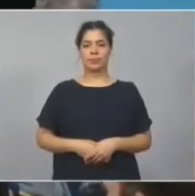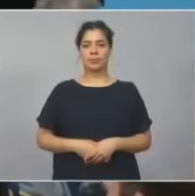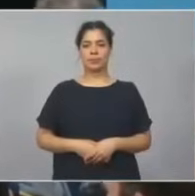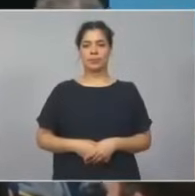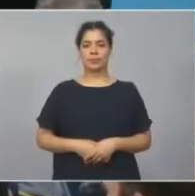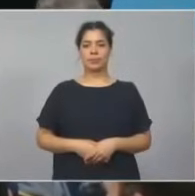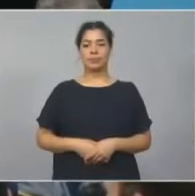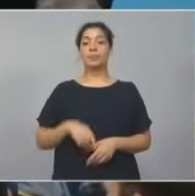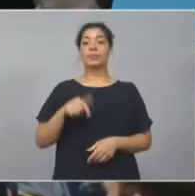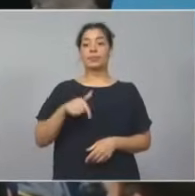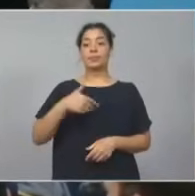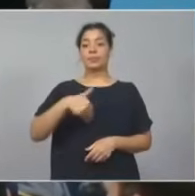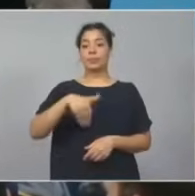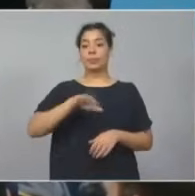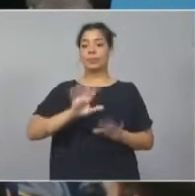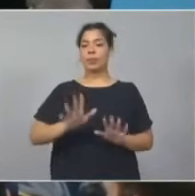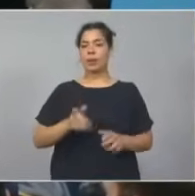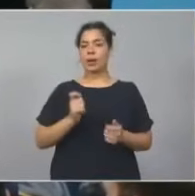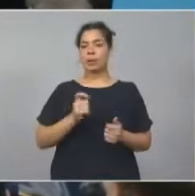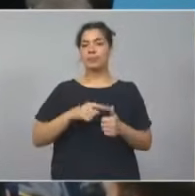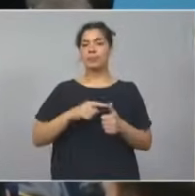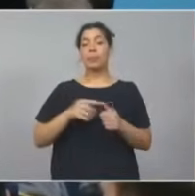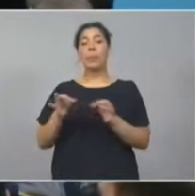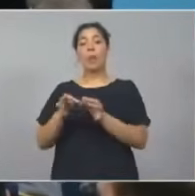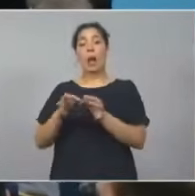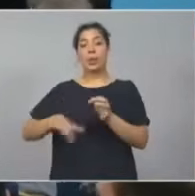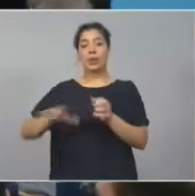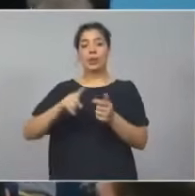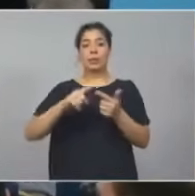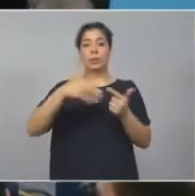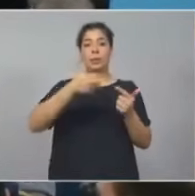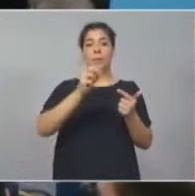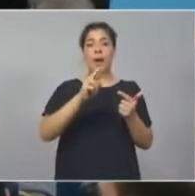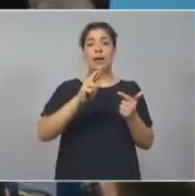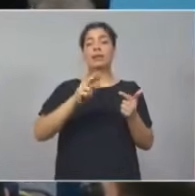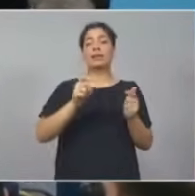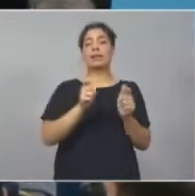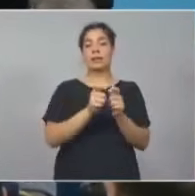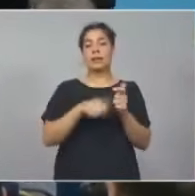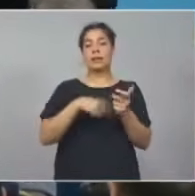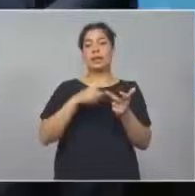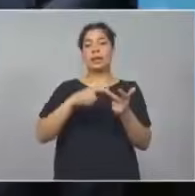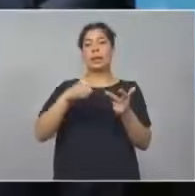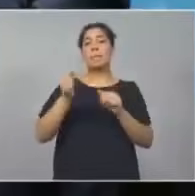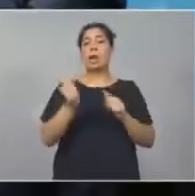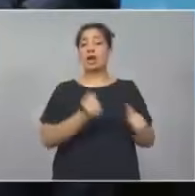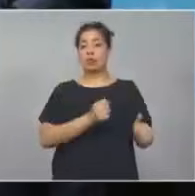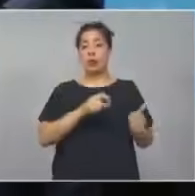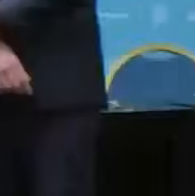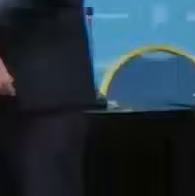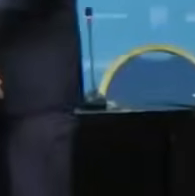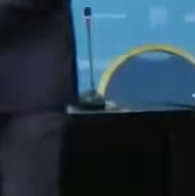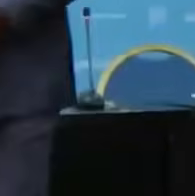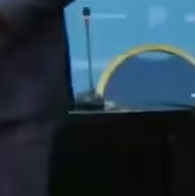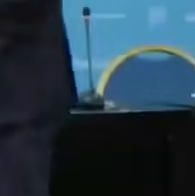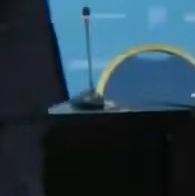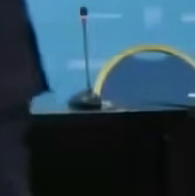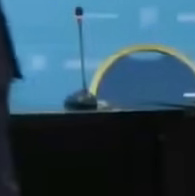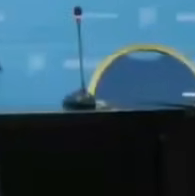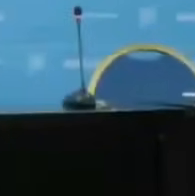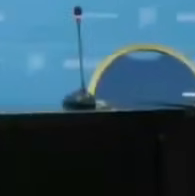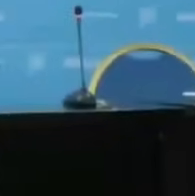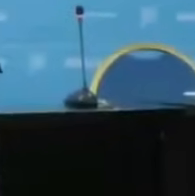Y se van preparando los municipios de Malvinas Argentinas, Mar Chiquita, Marcos Paz, Mercedes y Merlo.